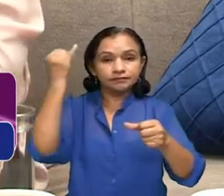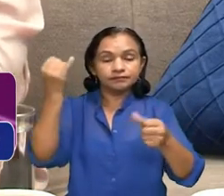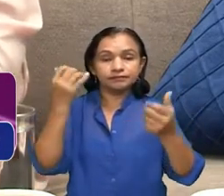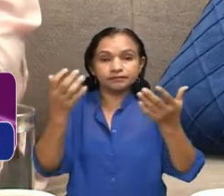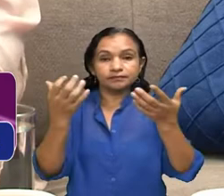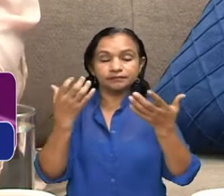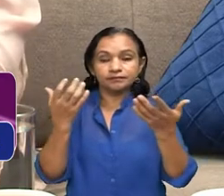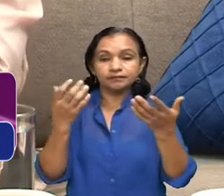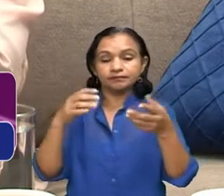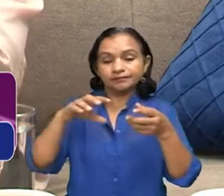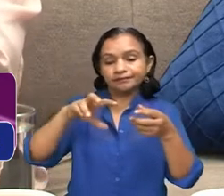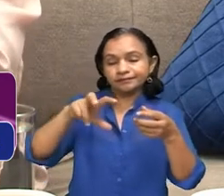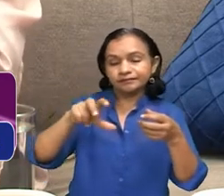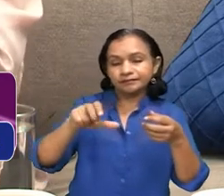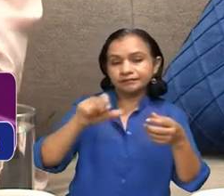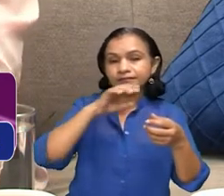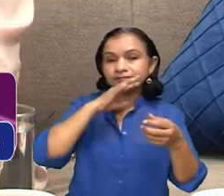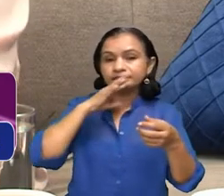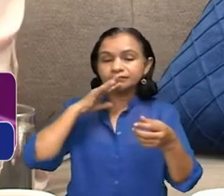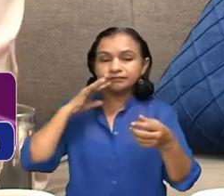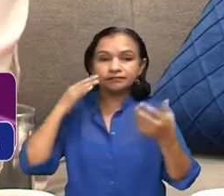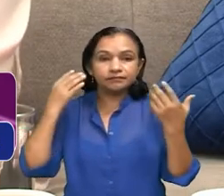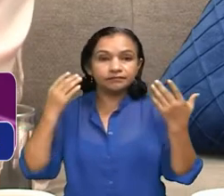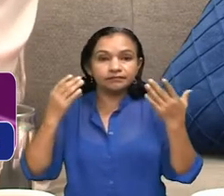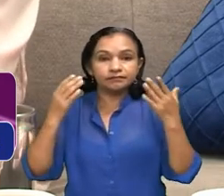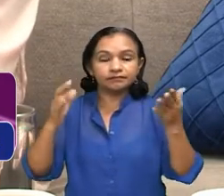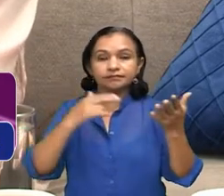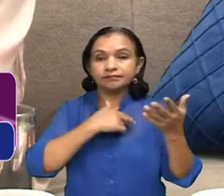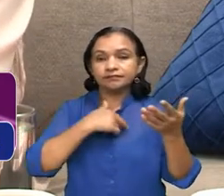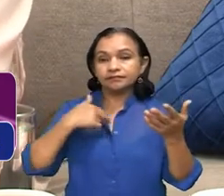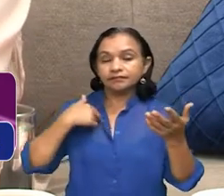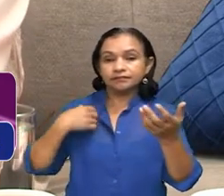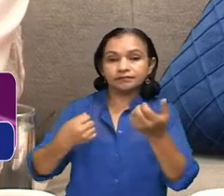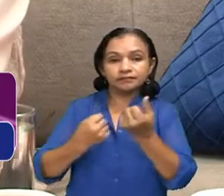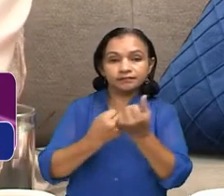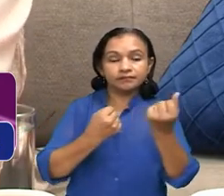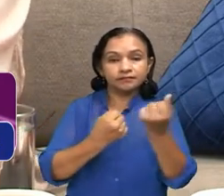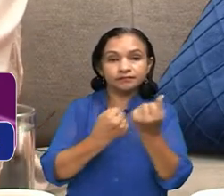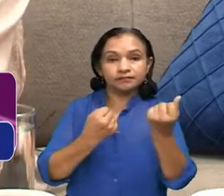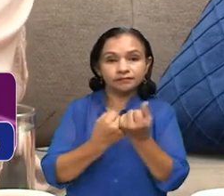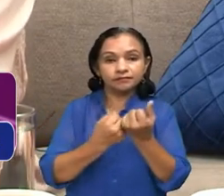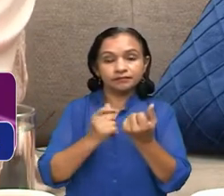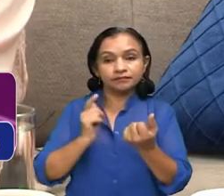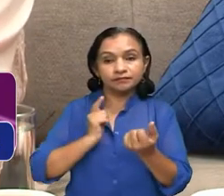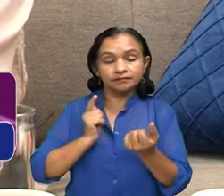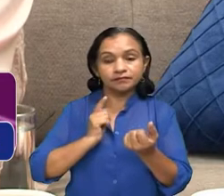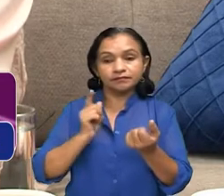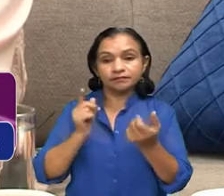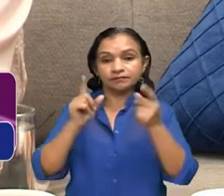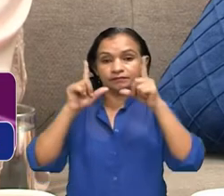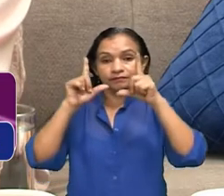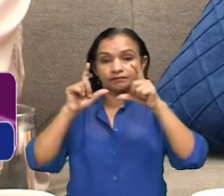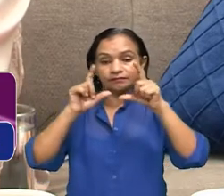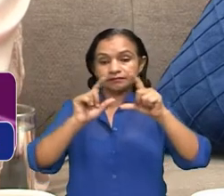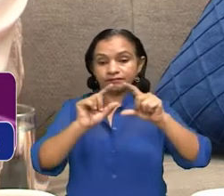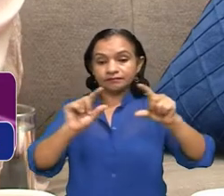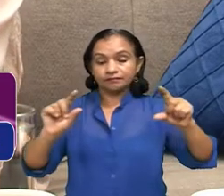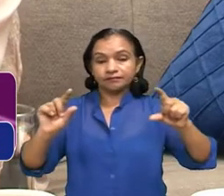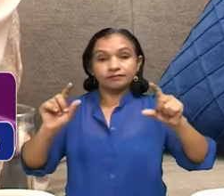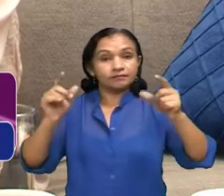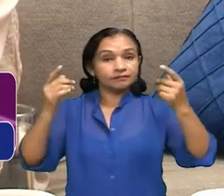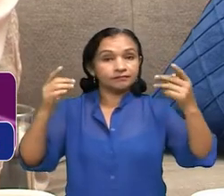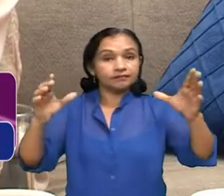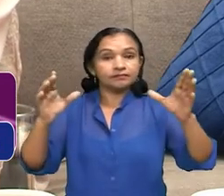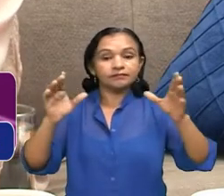sea color naranja, ¿verdad? Entonces vamos y estamos apoyando al protagonista para que tengan su logo, su nombre. Entonces es